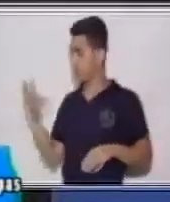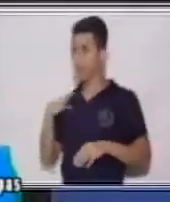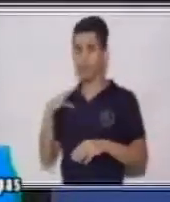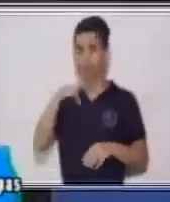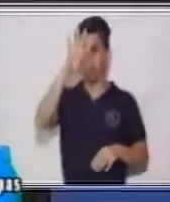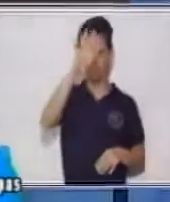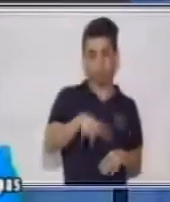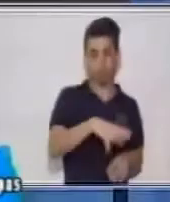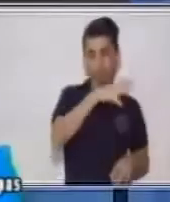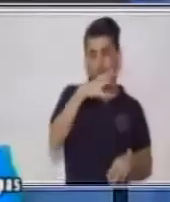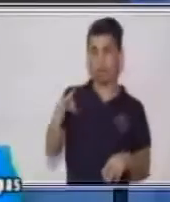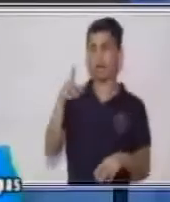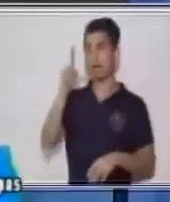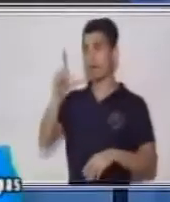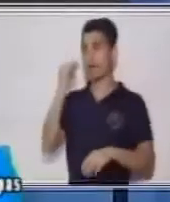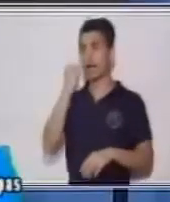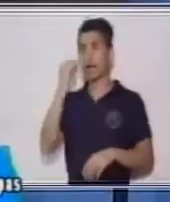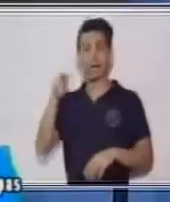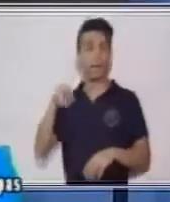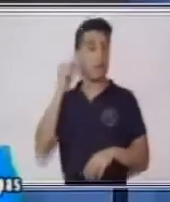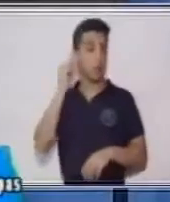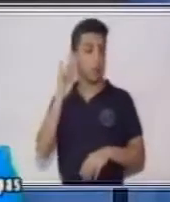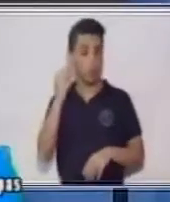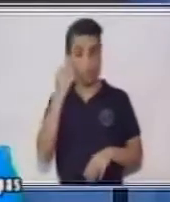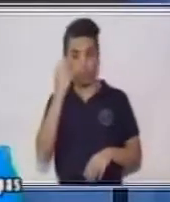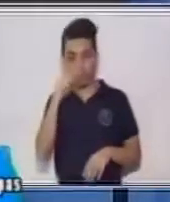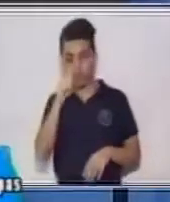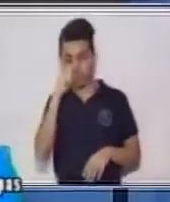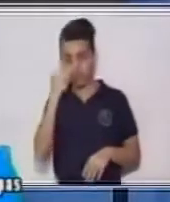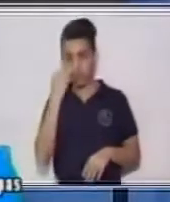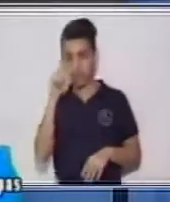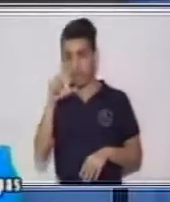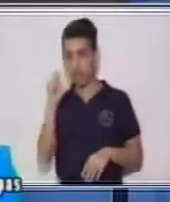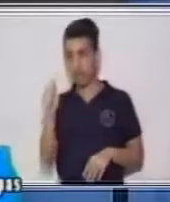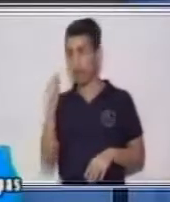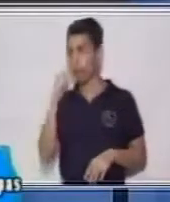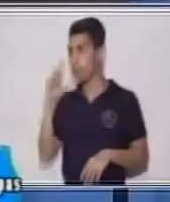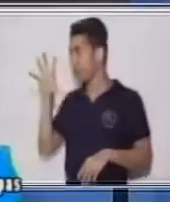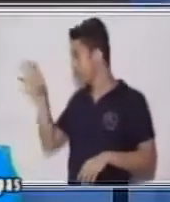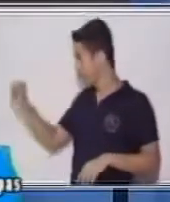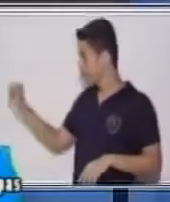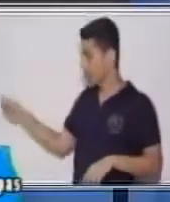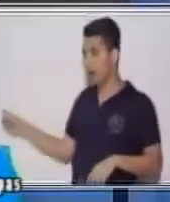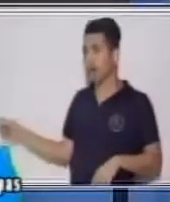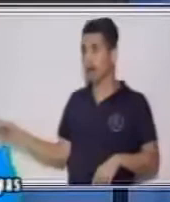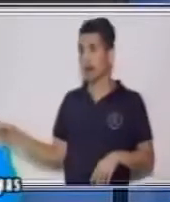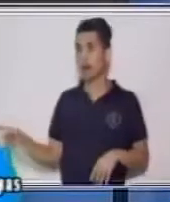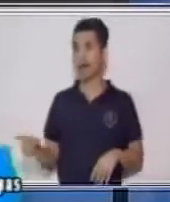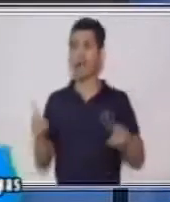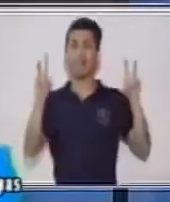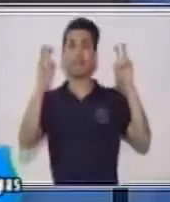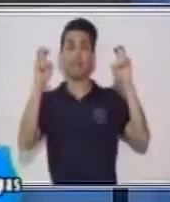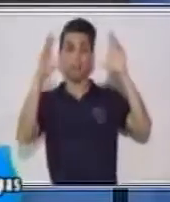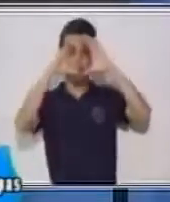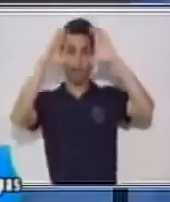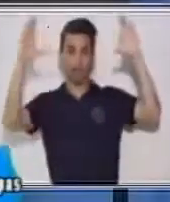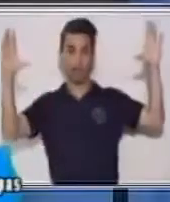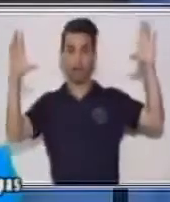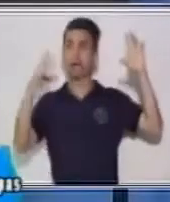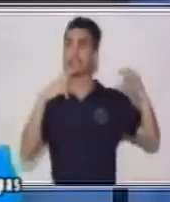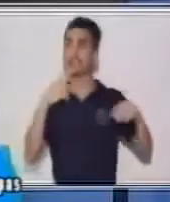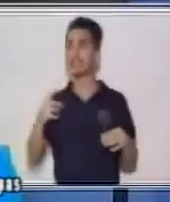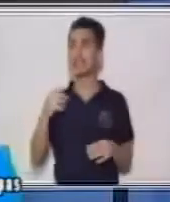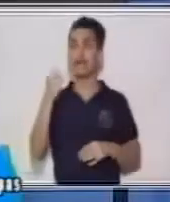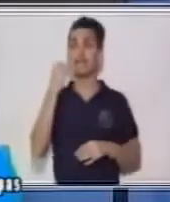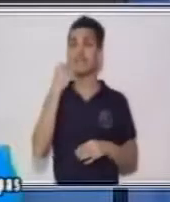lingüísticas, ¿sí? Entonces, si nos damos cuenta, estamos viendo el idioma en esta parte de